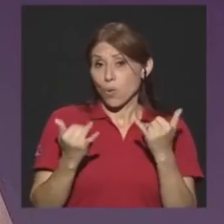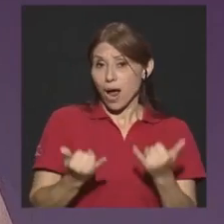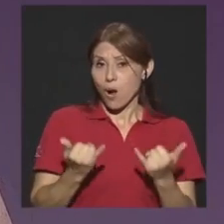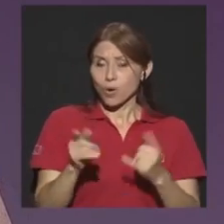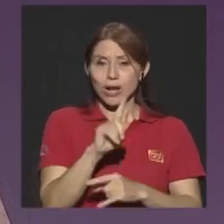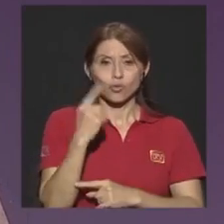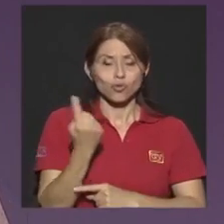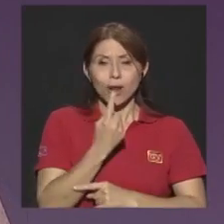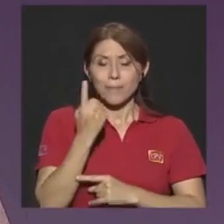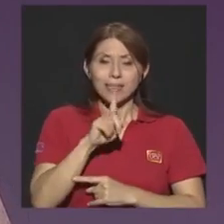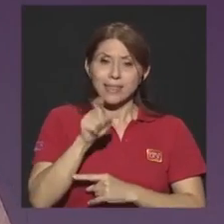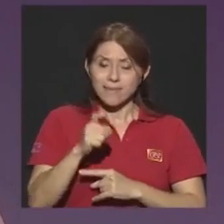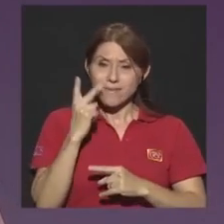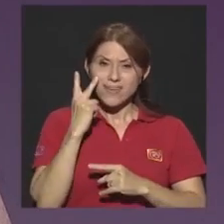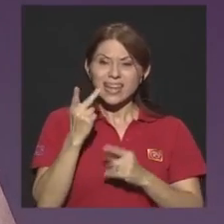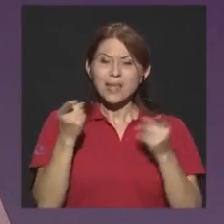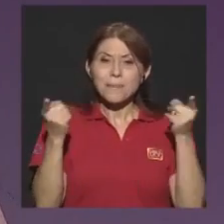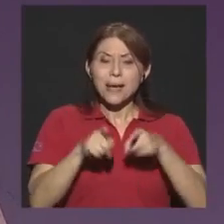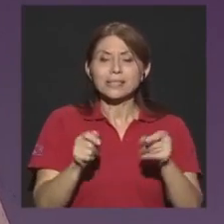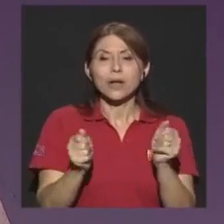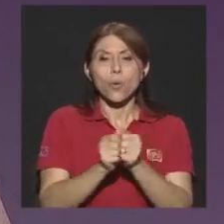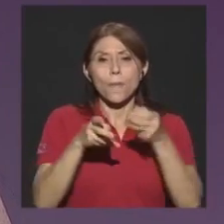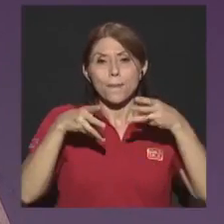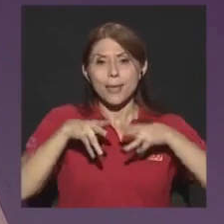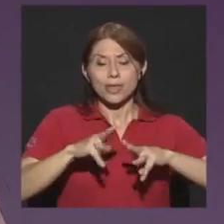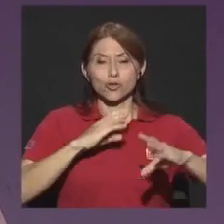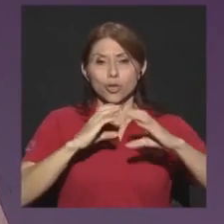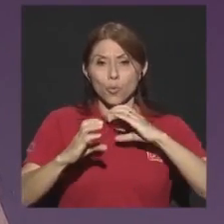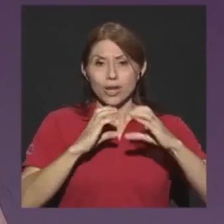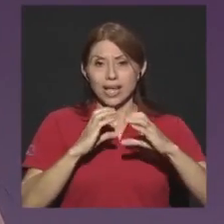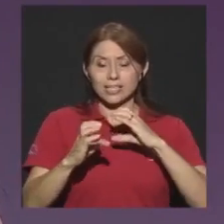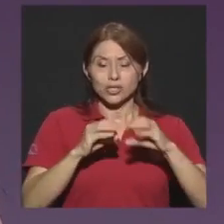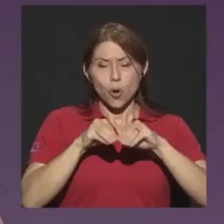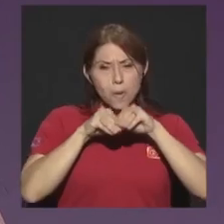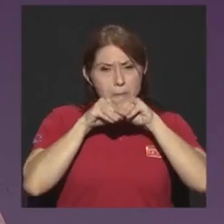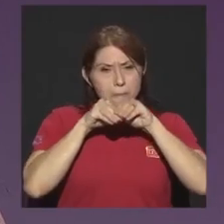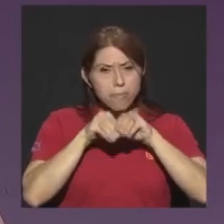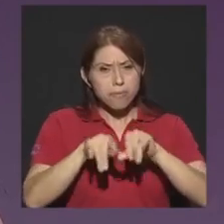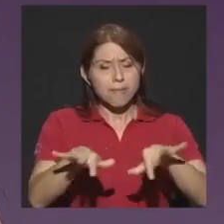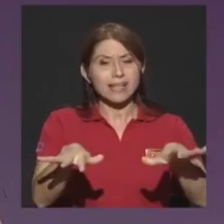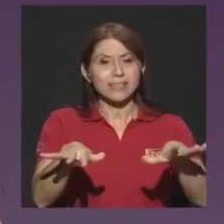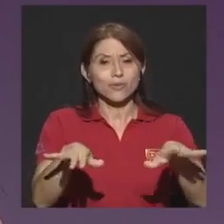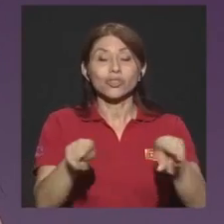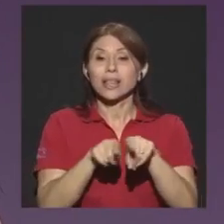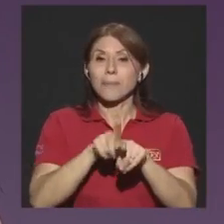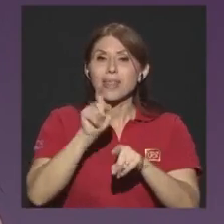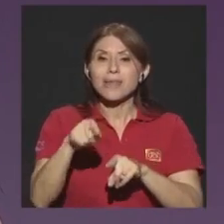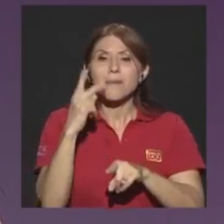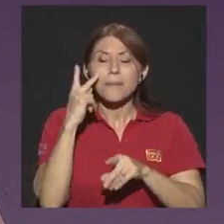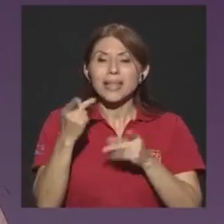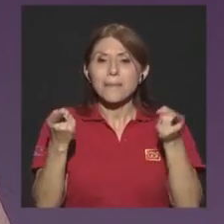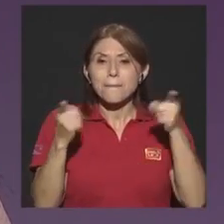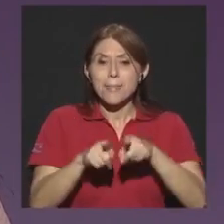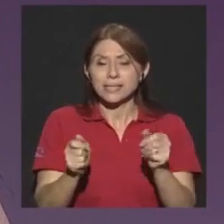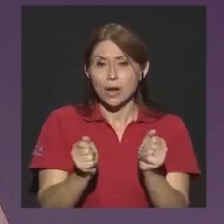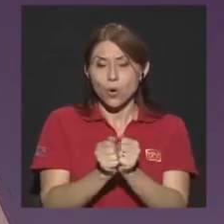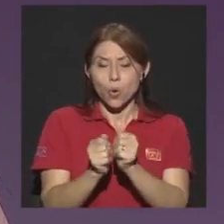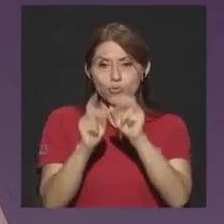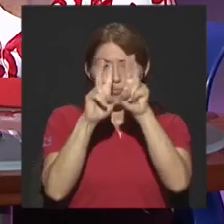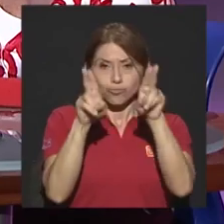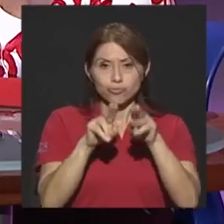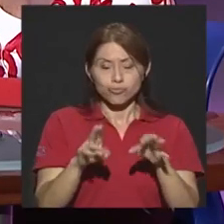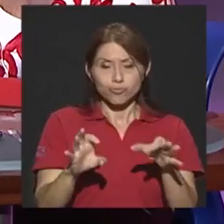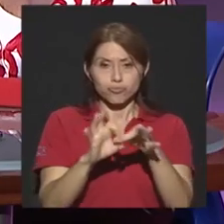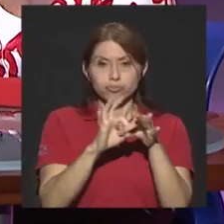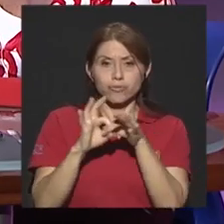los medios de comunicación masivos, sino con las redes sociales. Porque es interesante ver cómo a partir